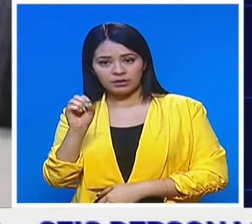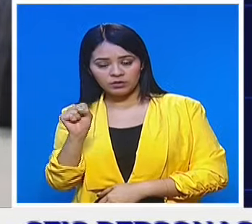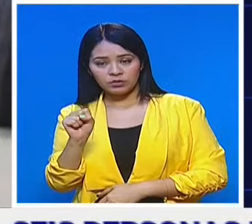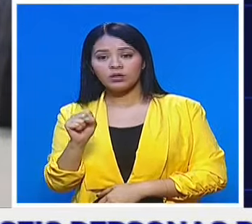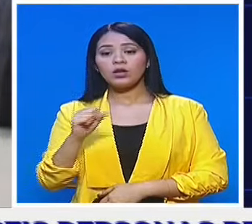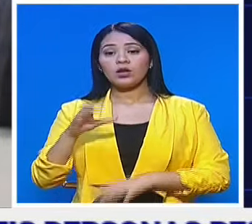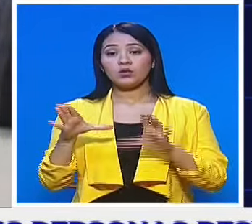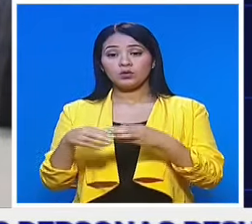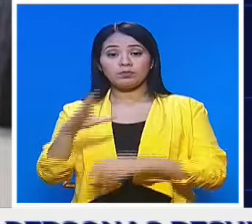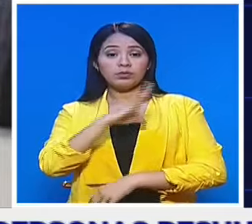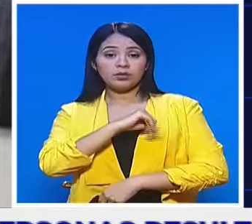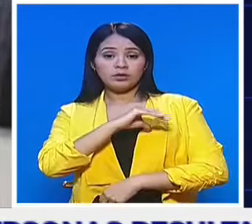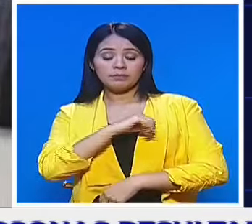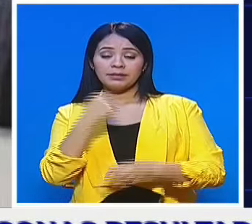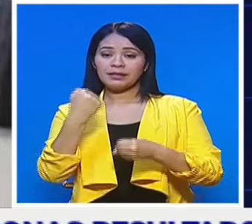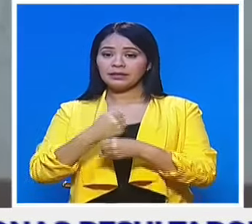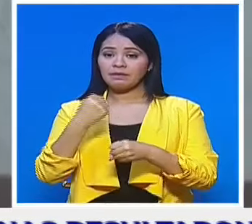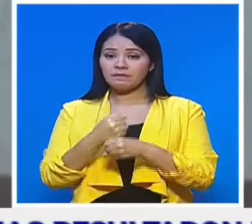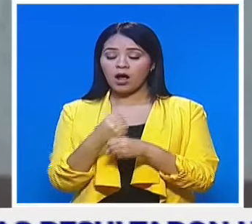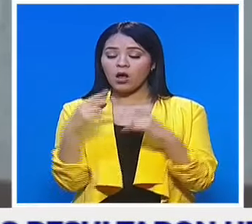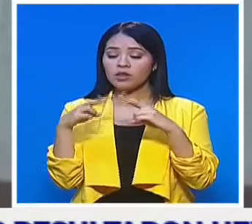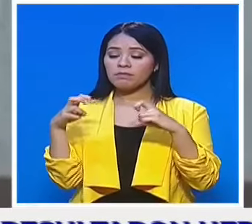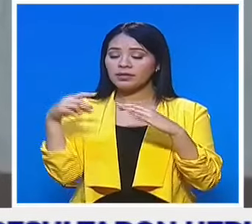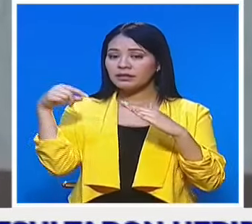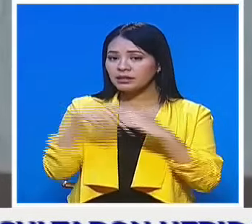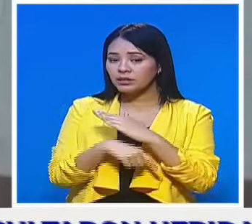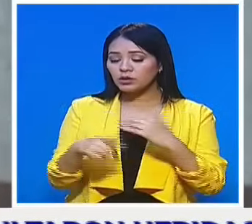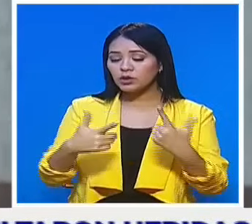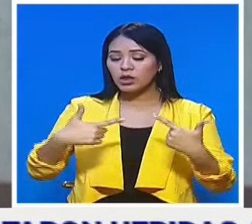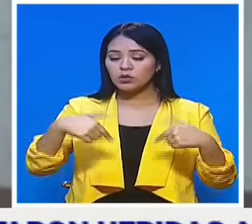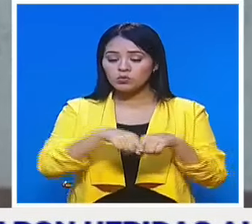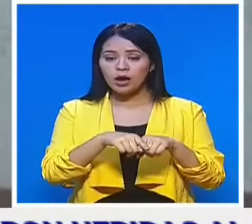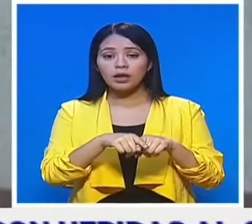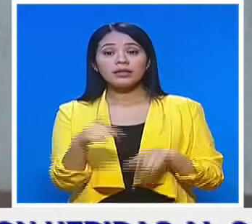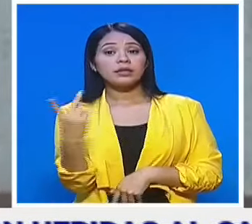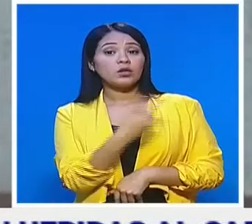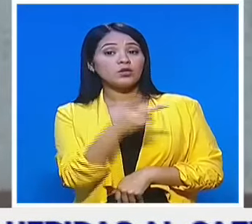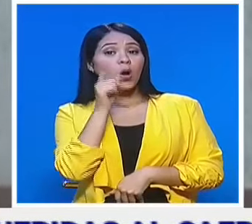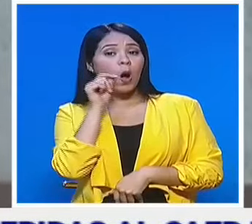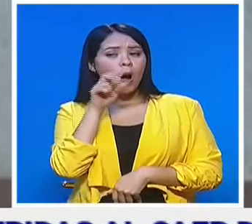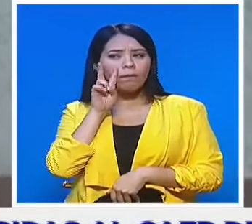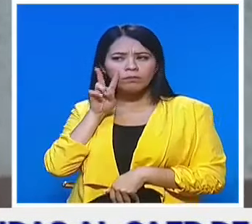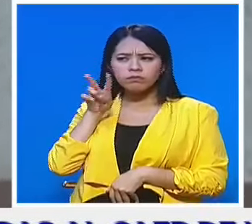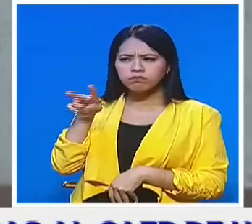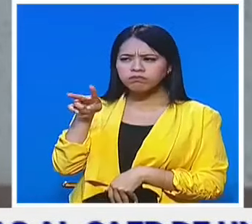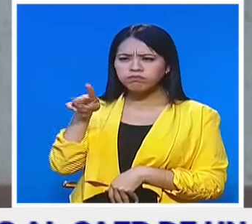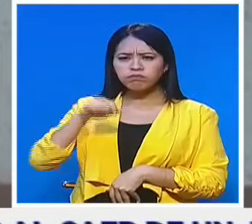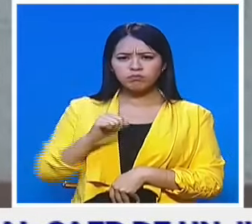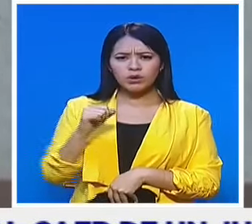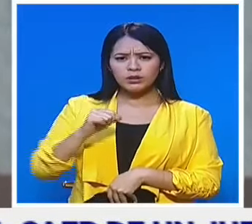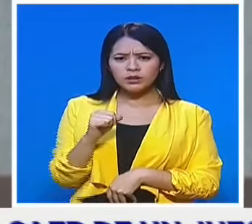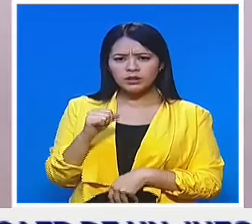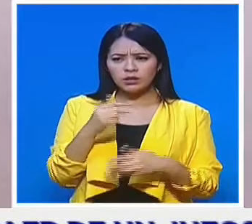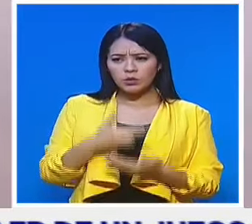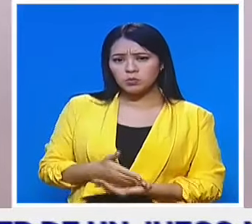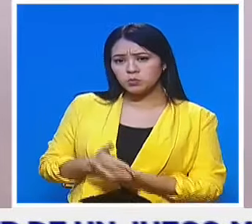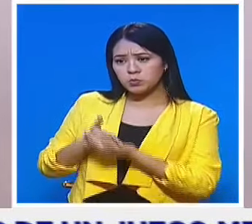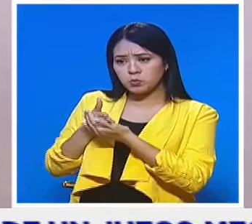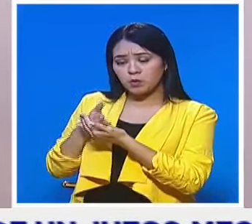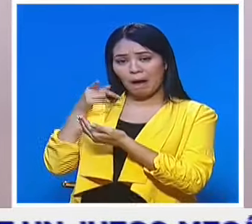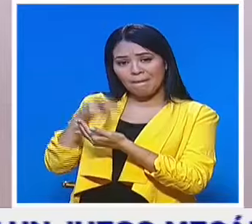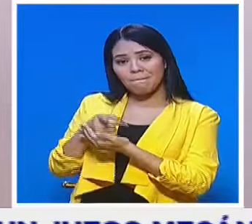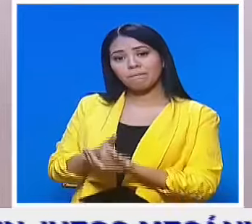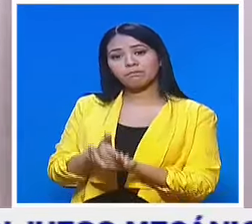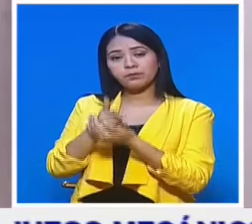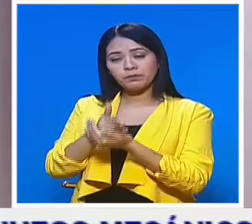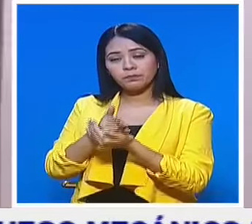sepc realizaba labores de investigación en la zona cuando Cordero y Chirino se percataron de la presencia policial sacaron sus armas de fuego y